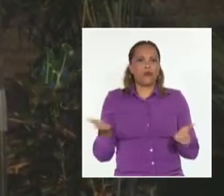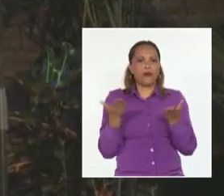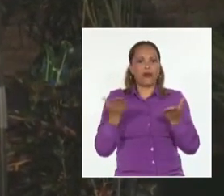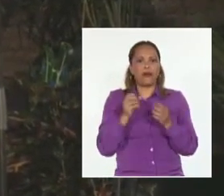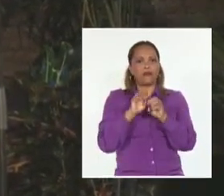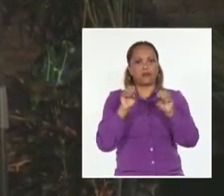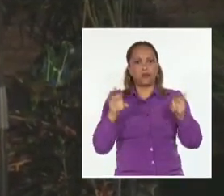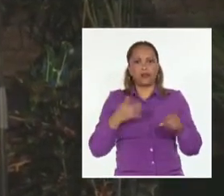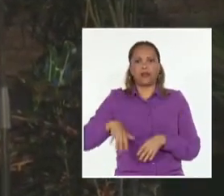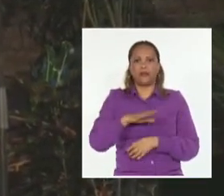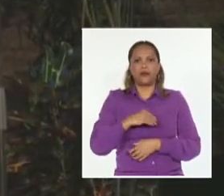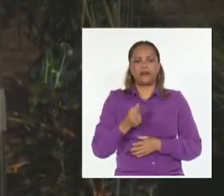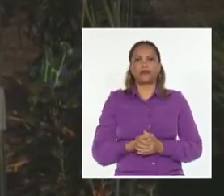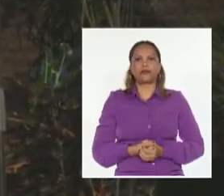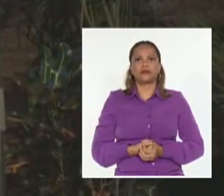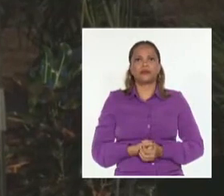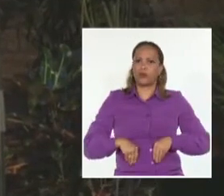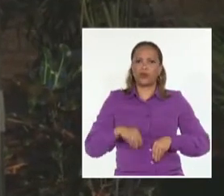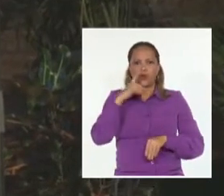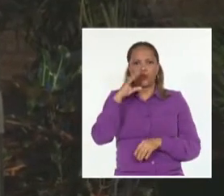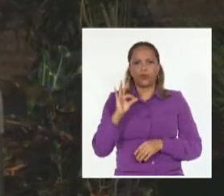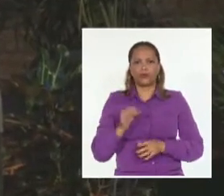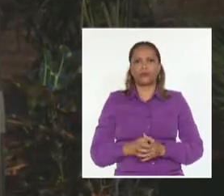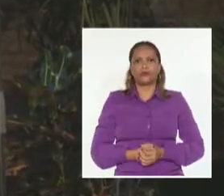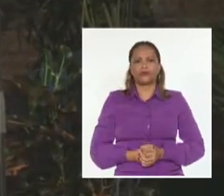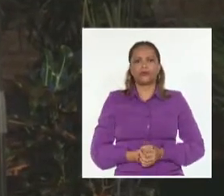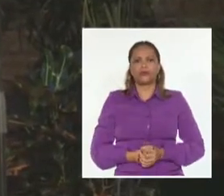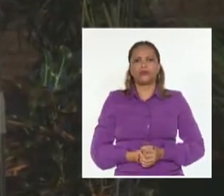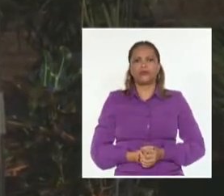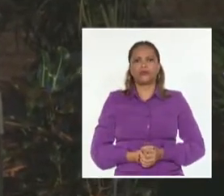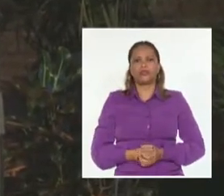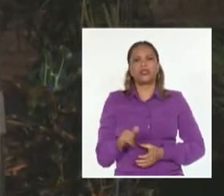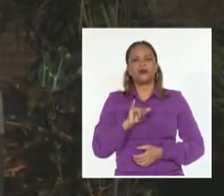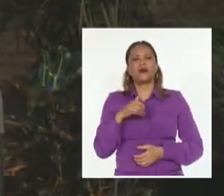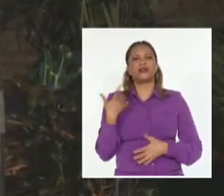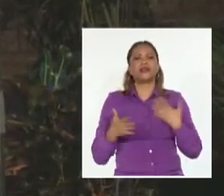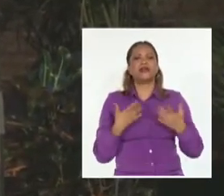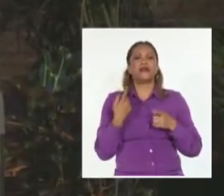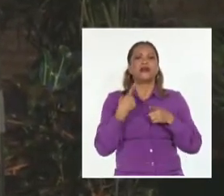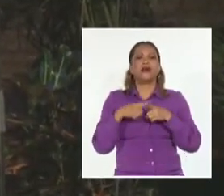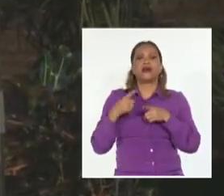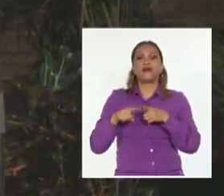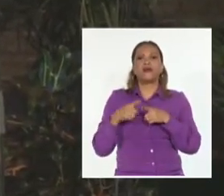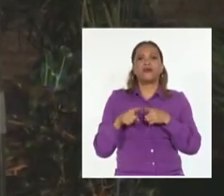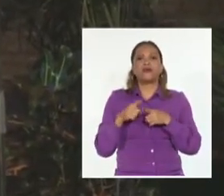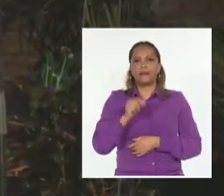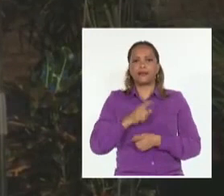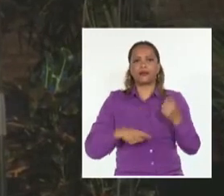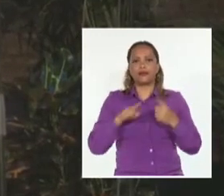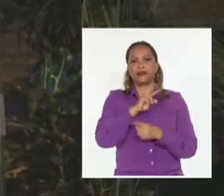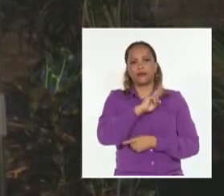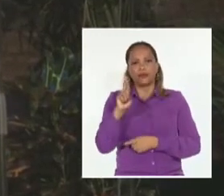consumismo, generando apatía y resentimiento, y a la vez celebran patrones de éxito y bienestar que son